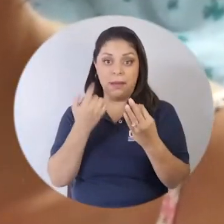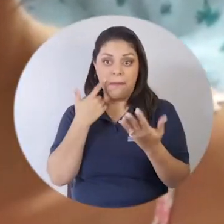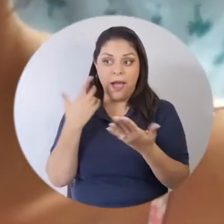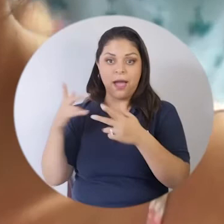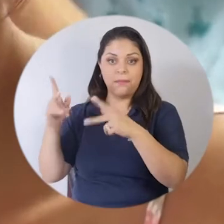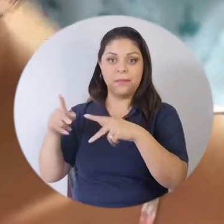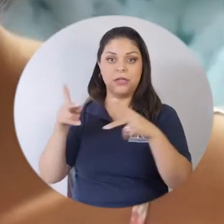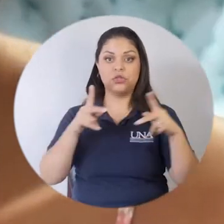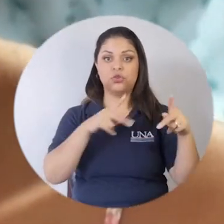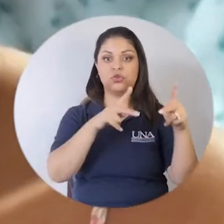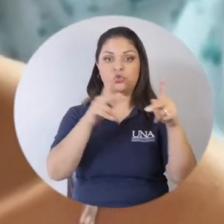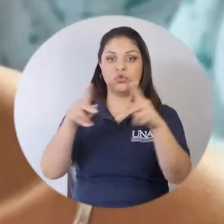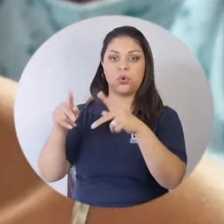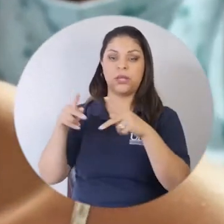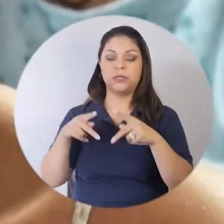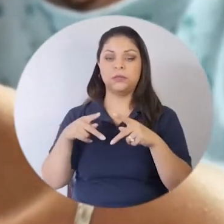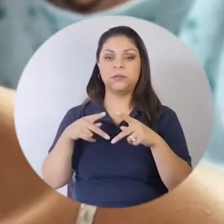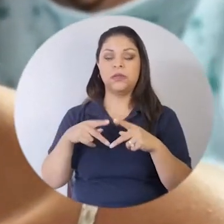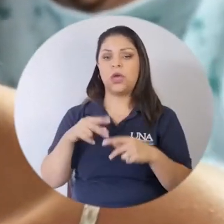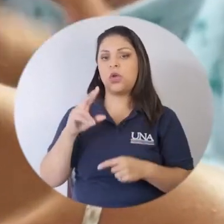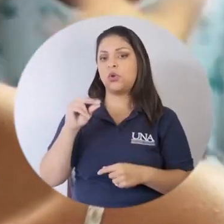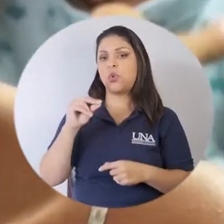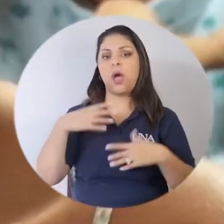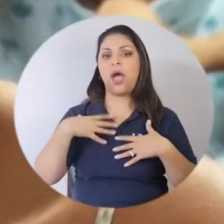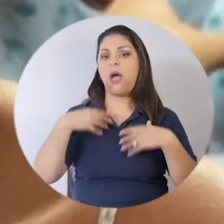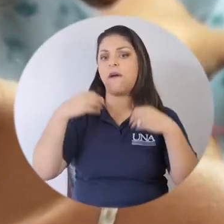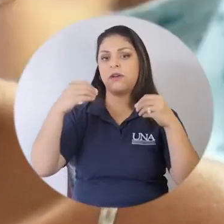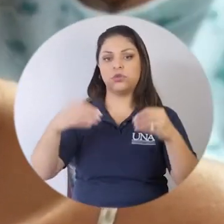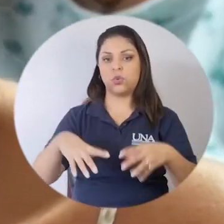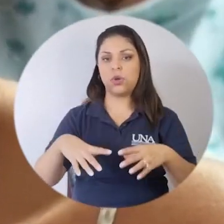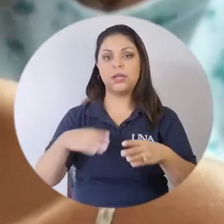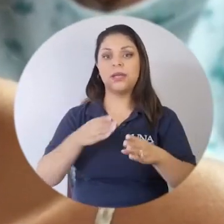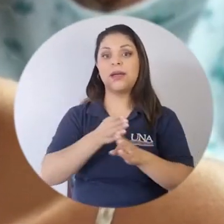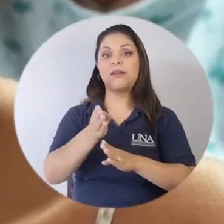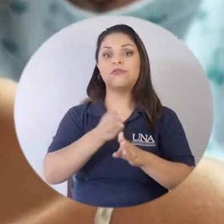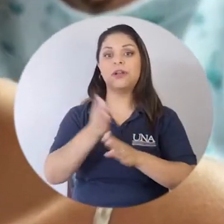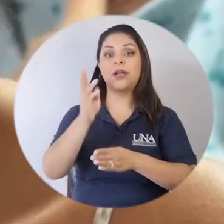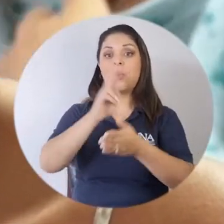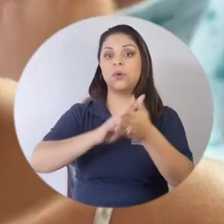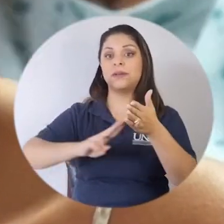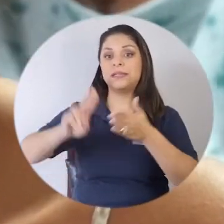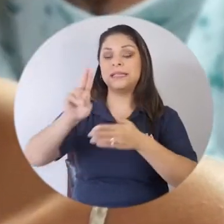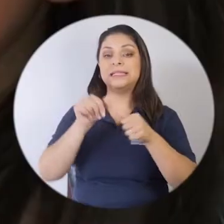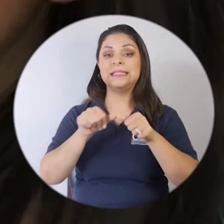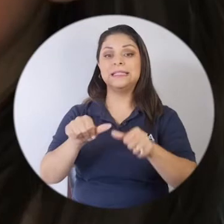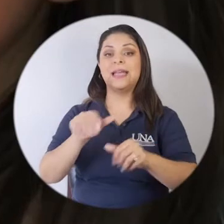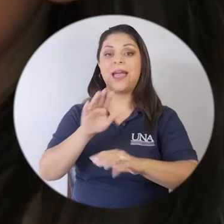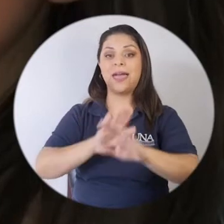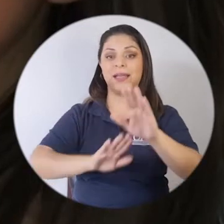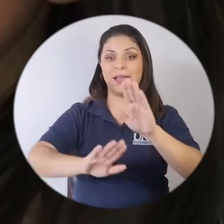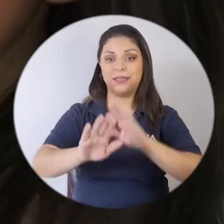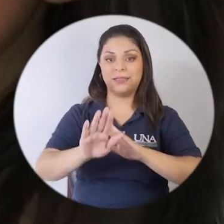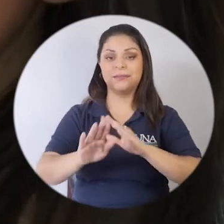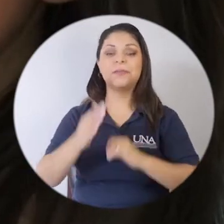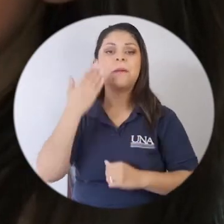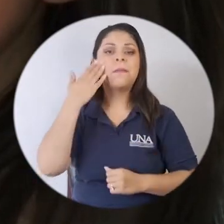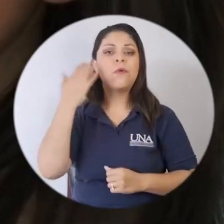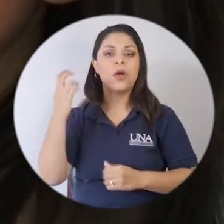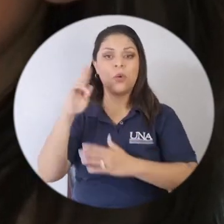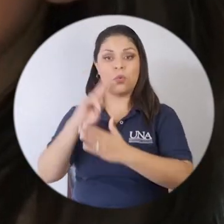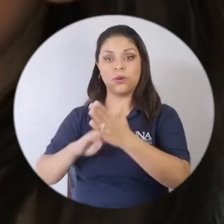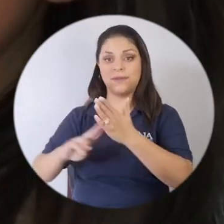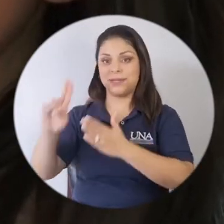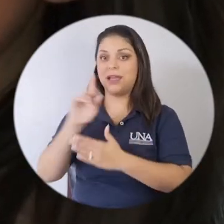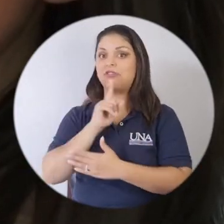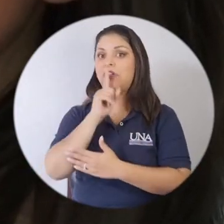que estas personas no abandonen, ¿verdad?, la carrera universitaria y sigan adelante,